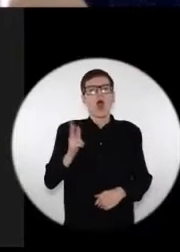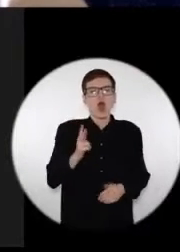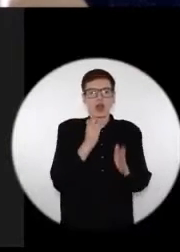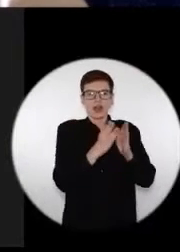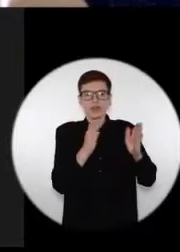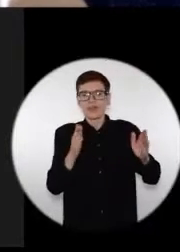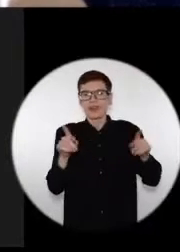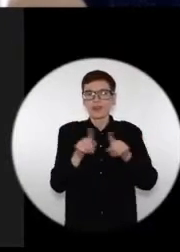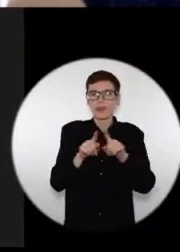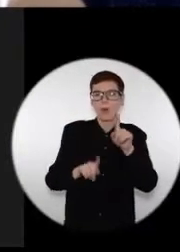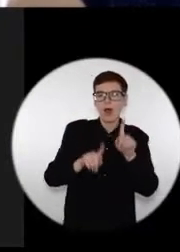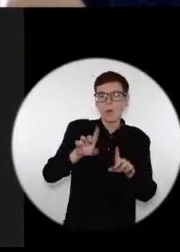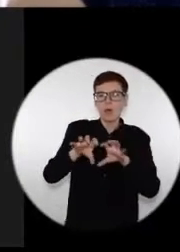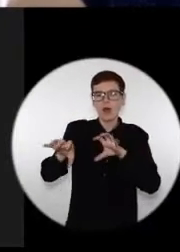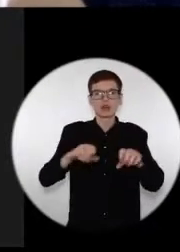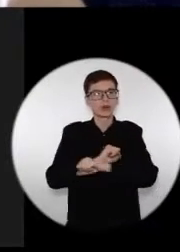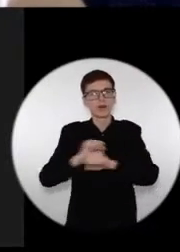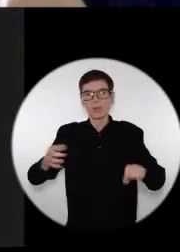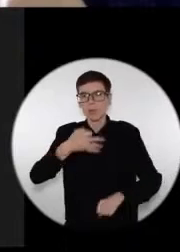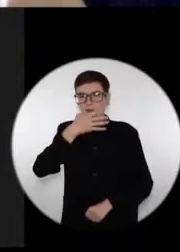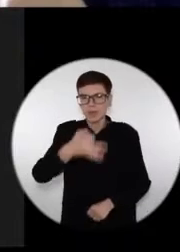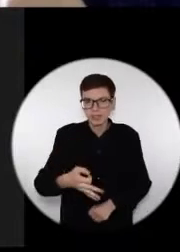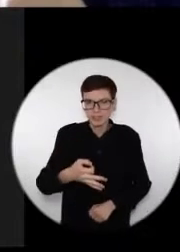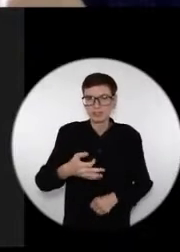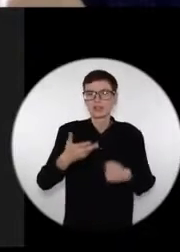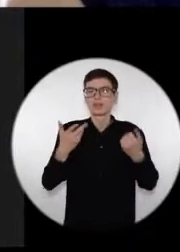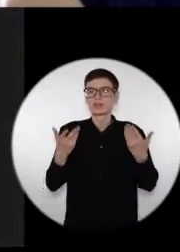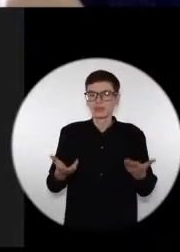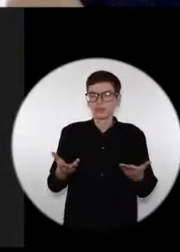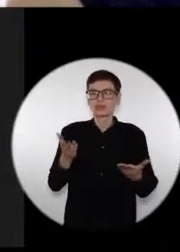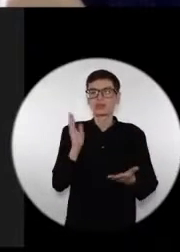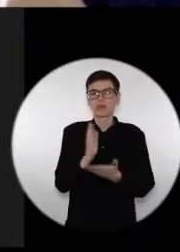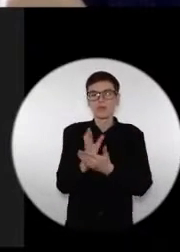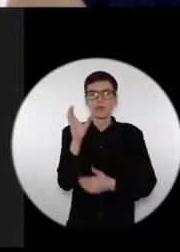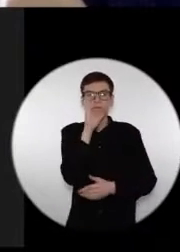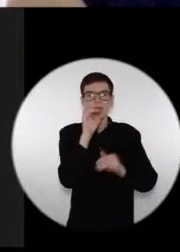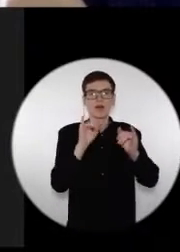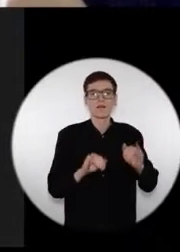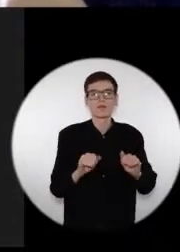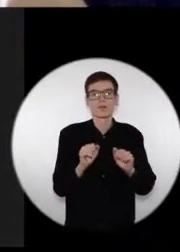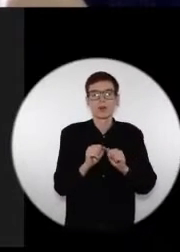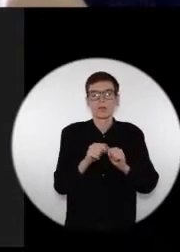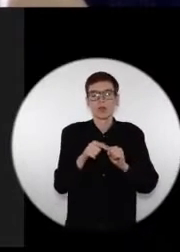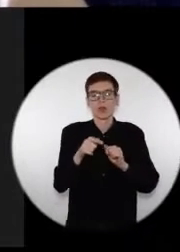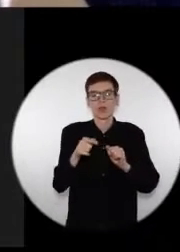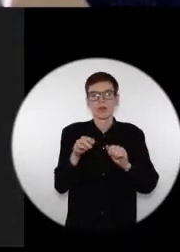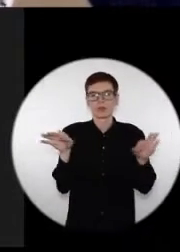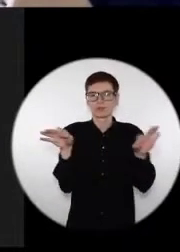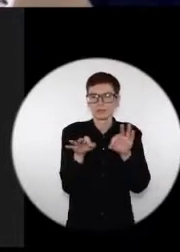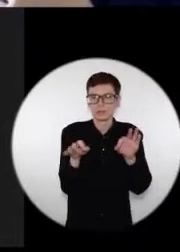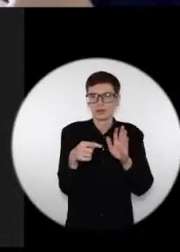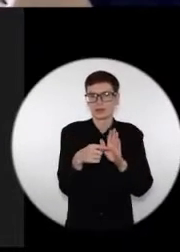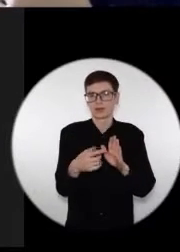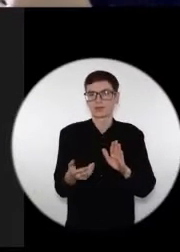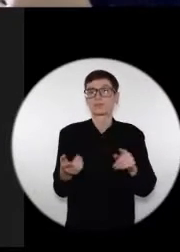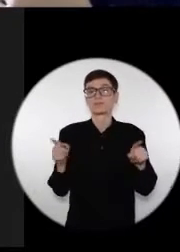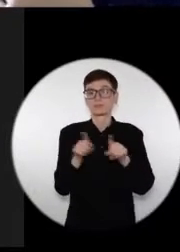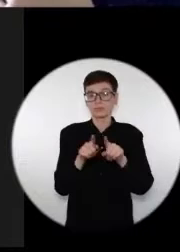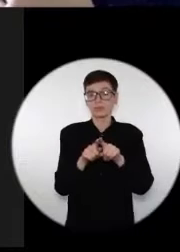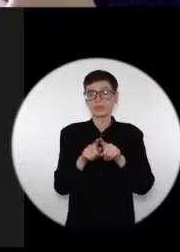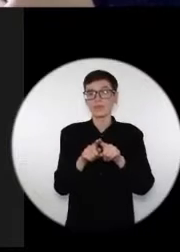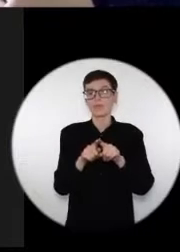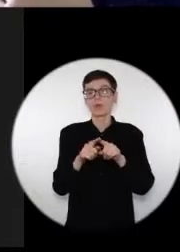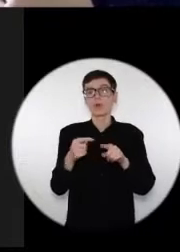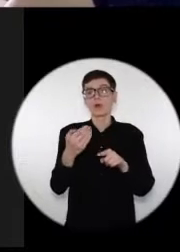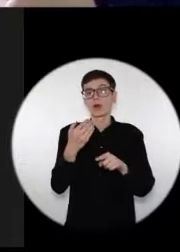trastocar el orden algunas cosas que no se pueden decir entonces hay que buscar la forma de poder expresar